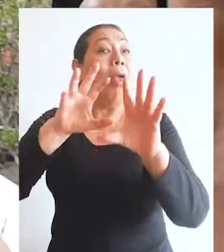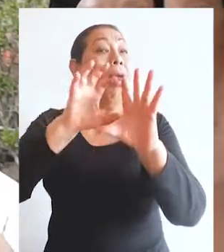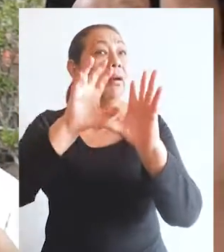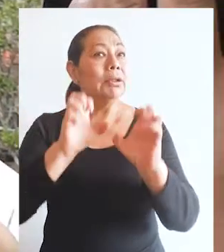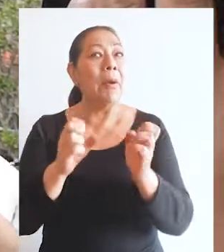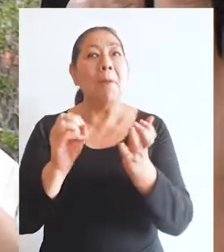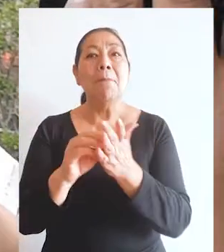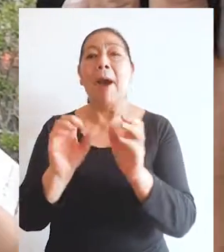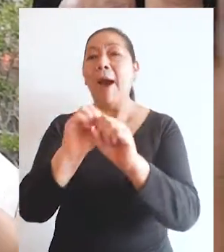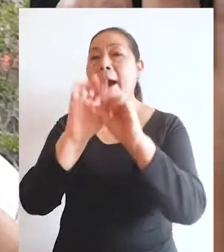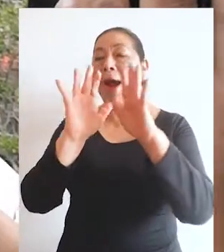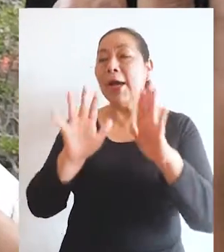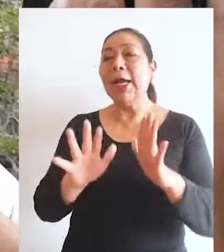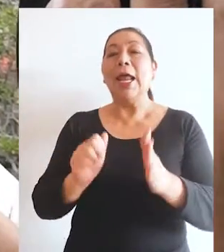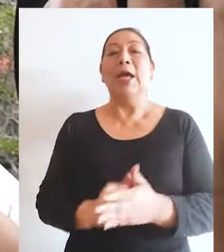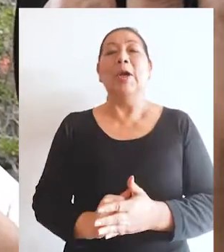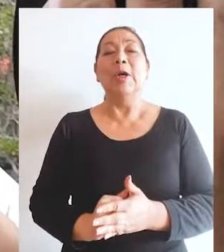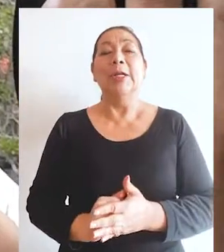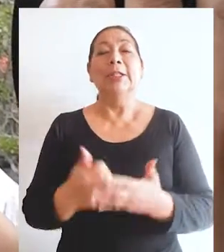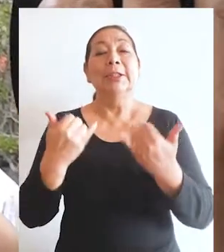y más transparentes